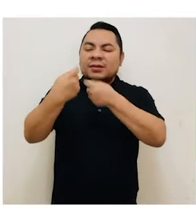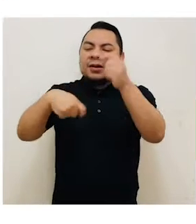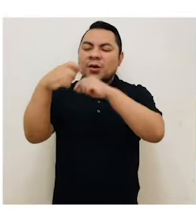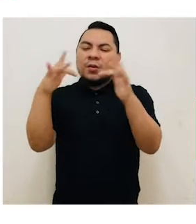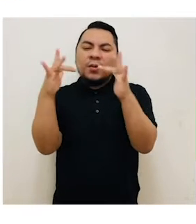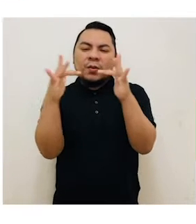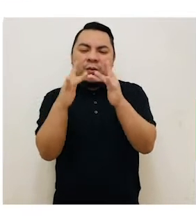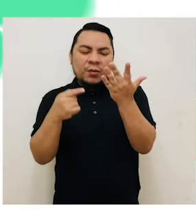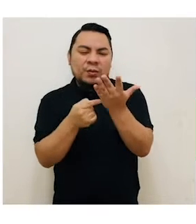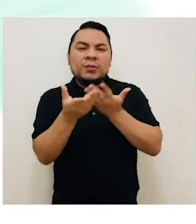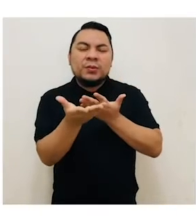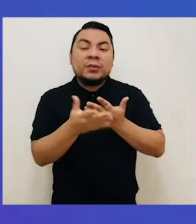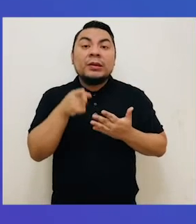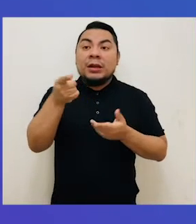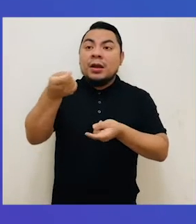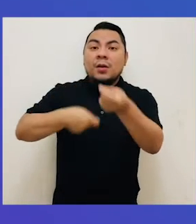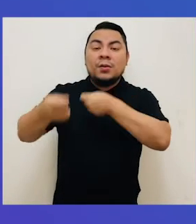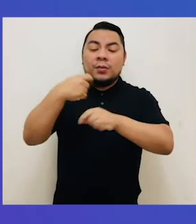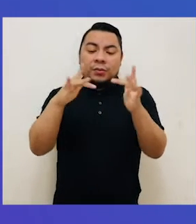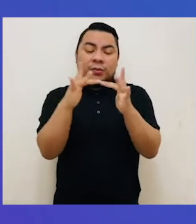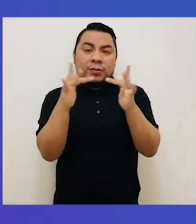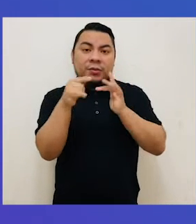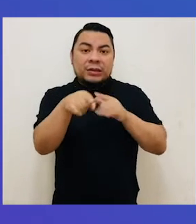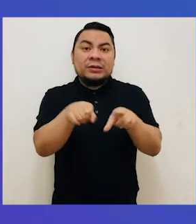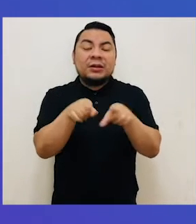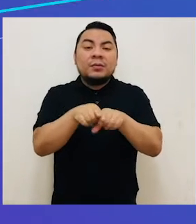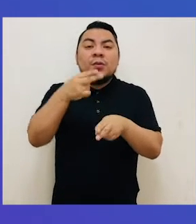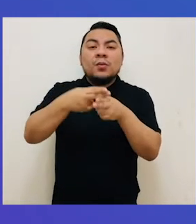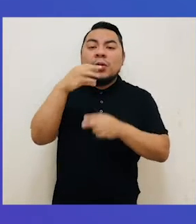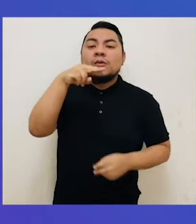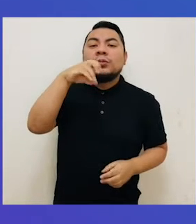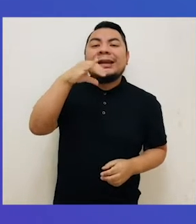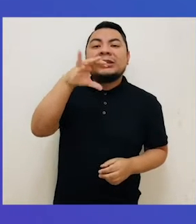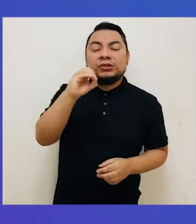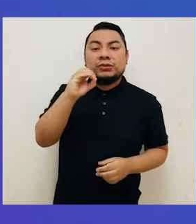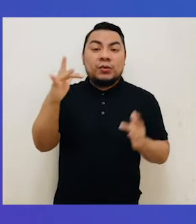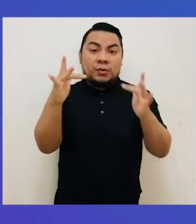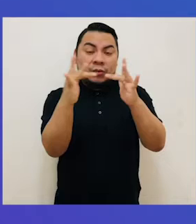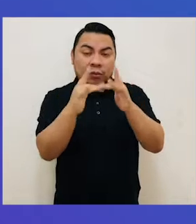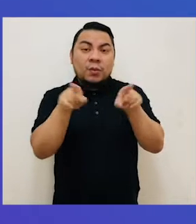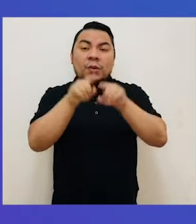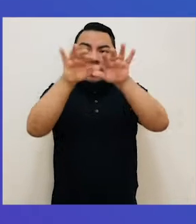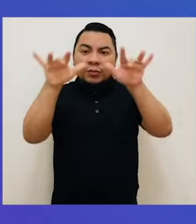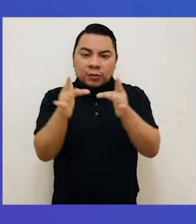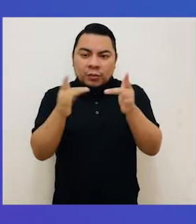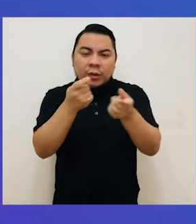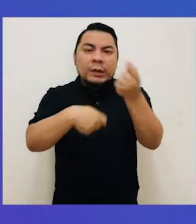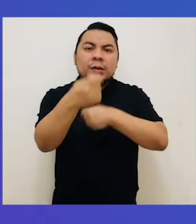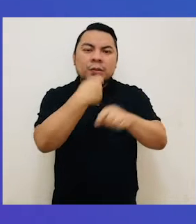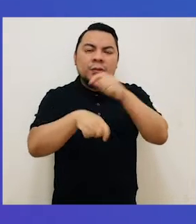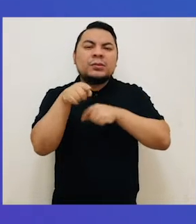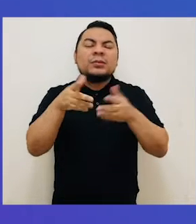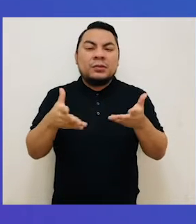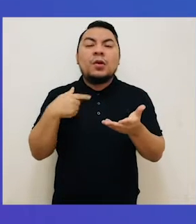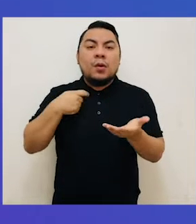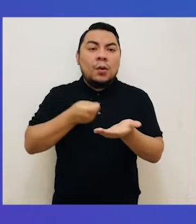comercio electrónico. El comercio electrónico, conocido también como e-commerce, comercio por internet o comercio en línea, consiste en la